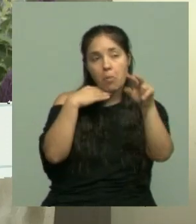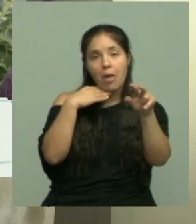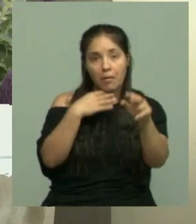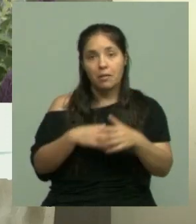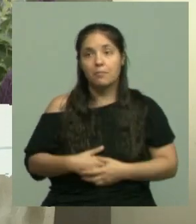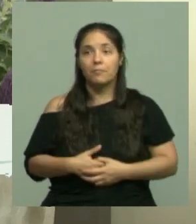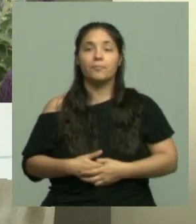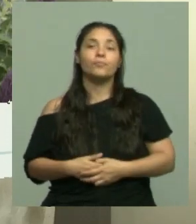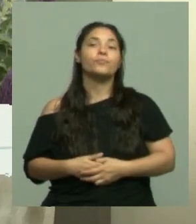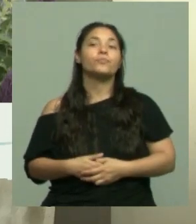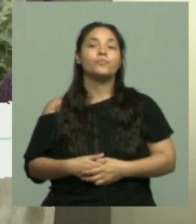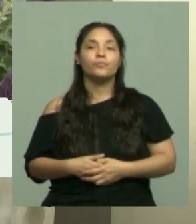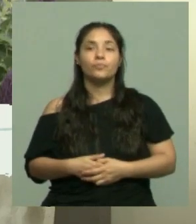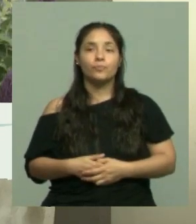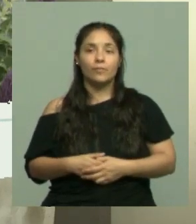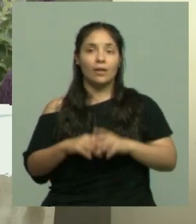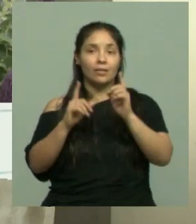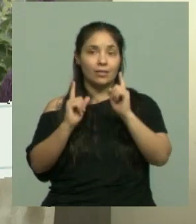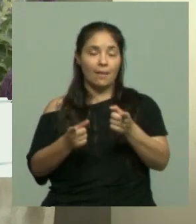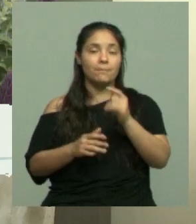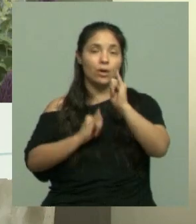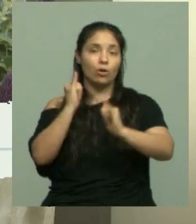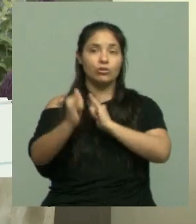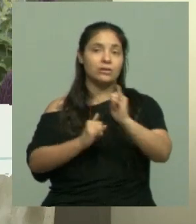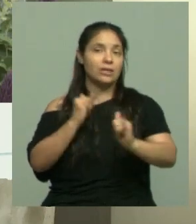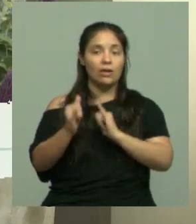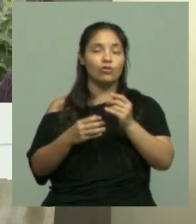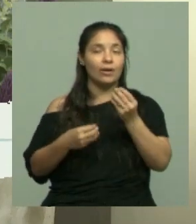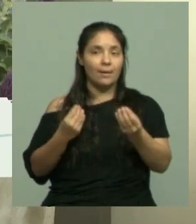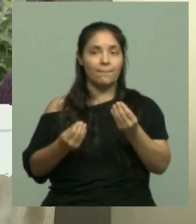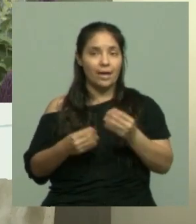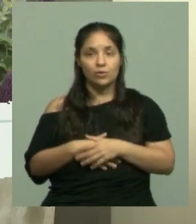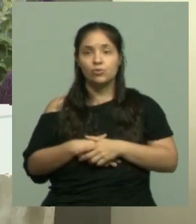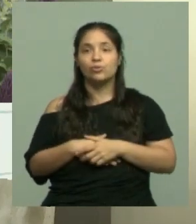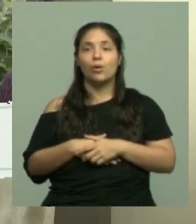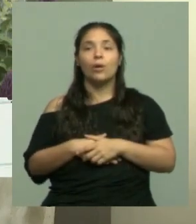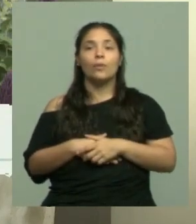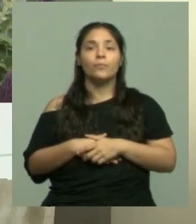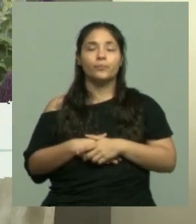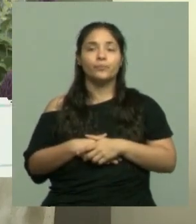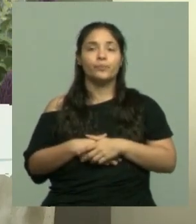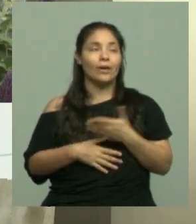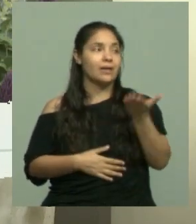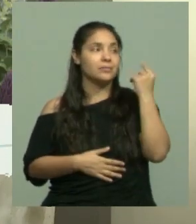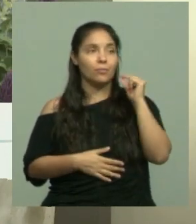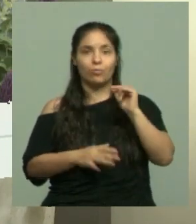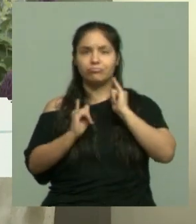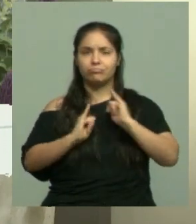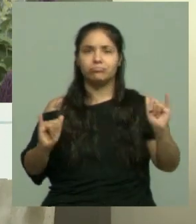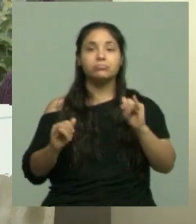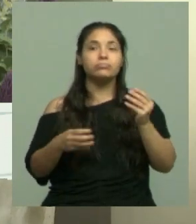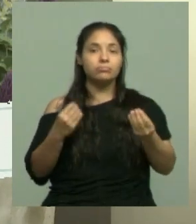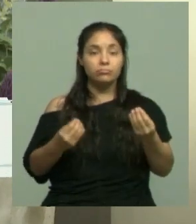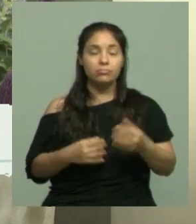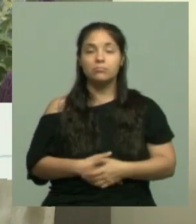brindárselos. Bueno, y que no quería dejar de mencionar esto que ha sucedido a partir de esto que hacíamos mención recién, esta negación que se da o